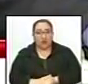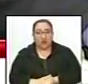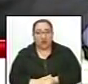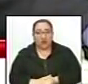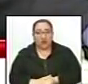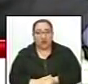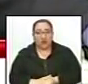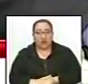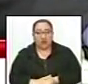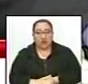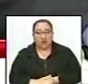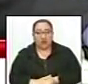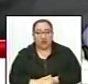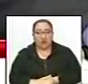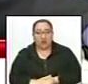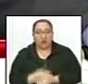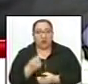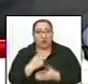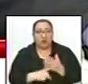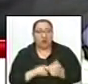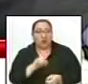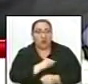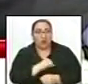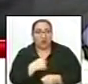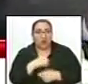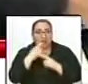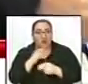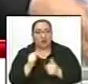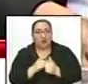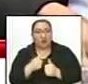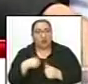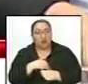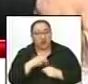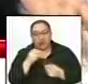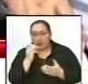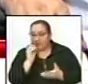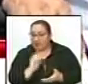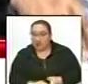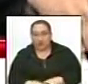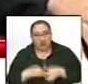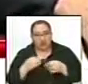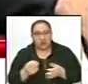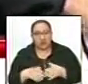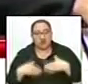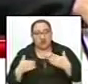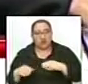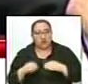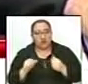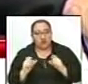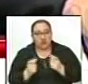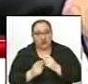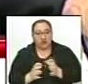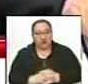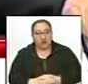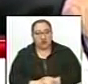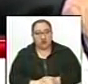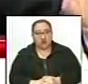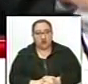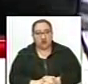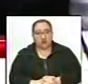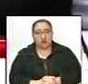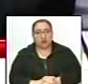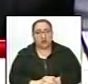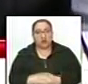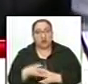una institución que tiene que ser respetada por nosotros, por más prerrogativas que podamos tener como congresistas. Y